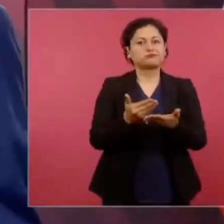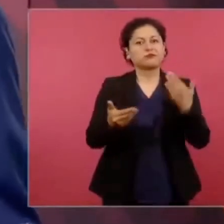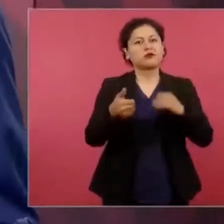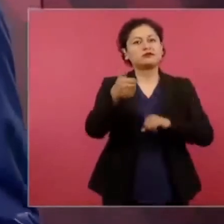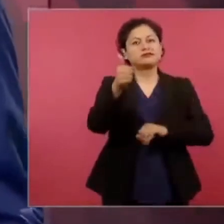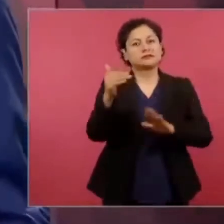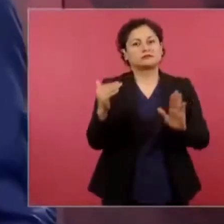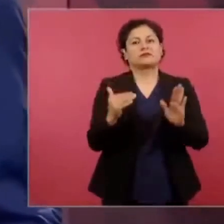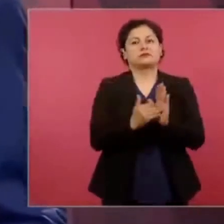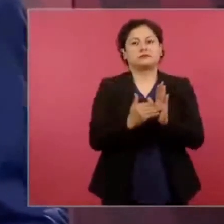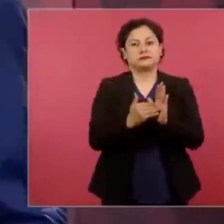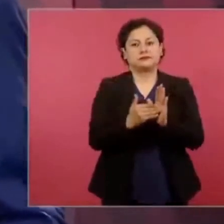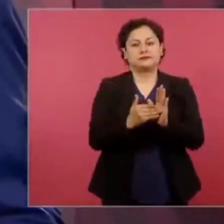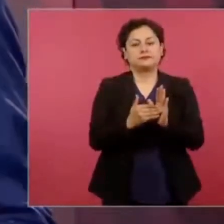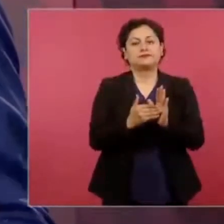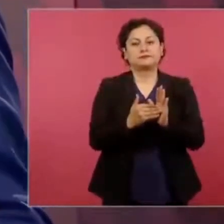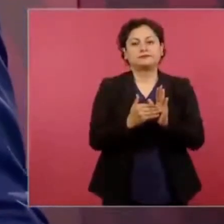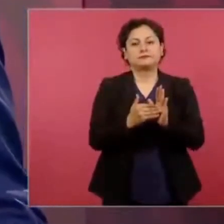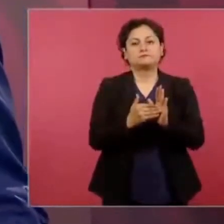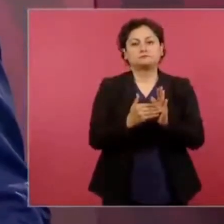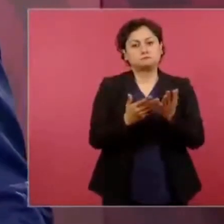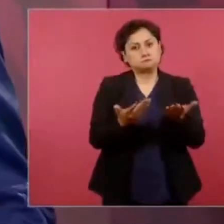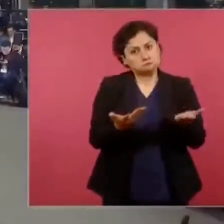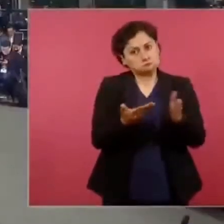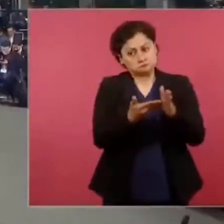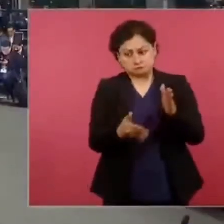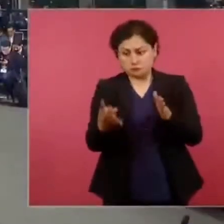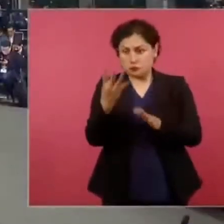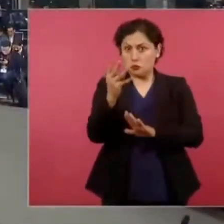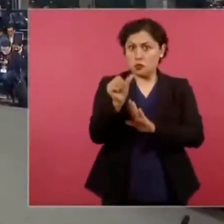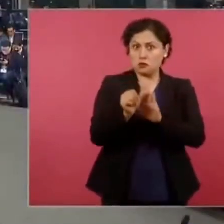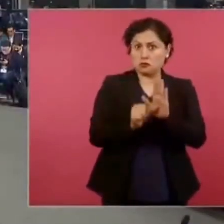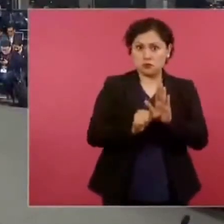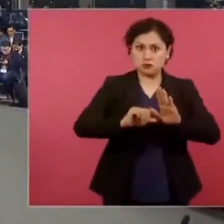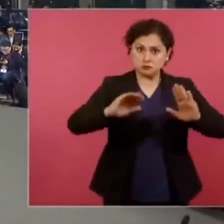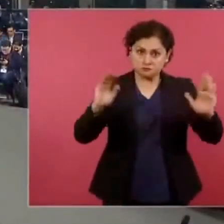una reducción en 4 meses